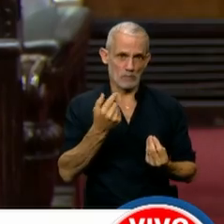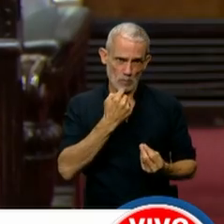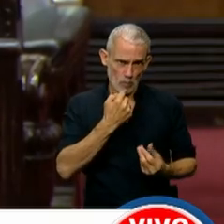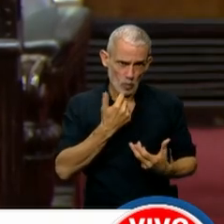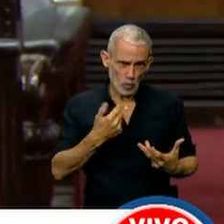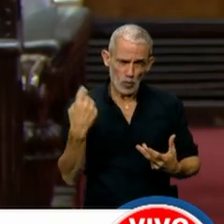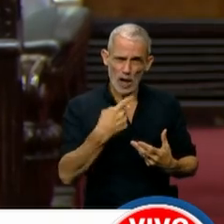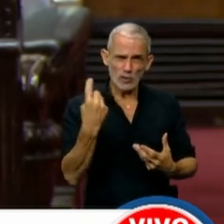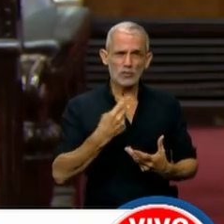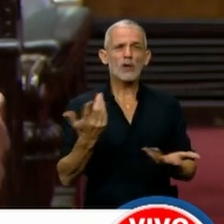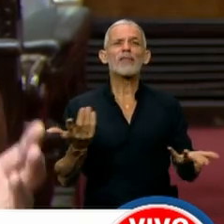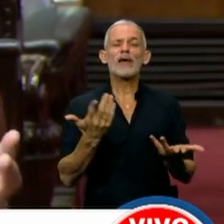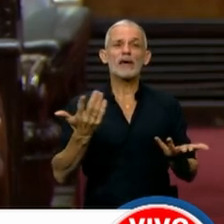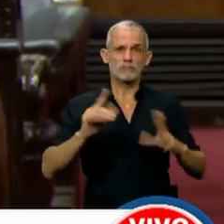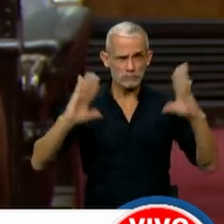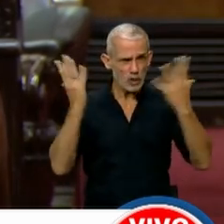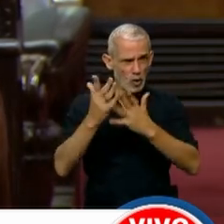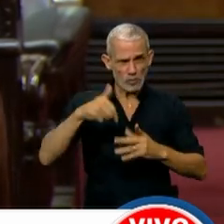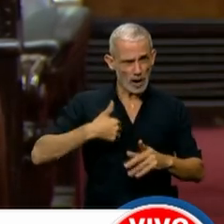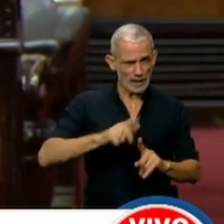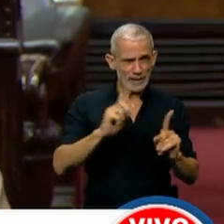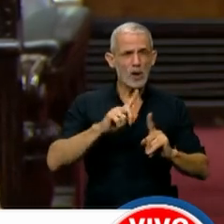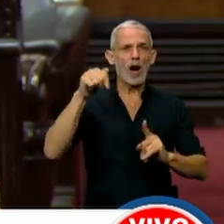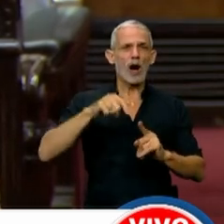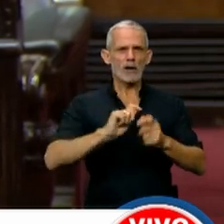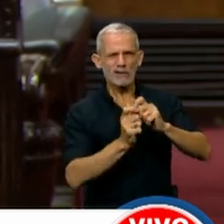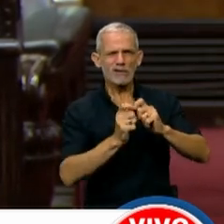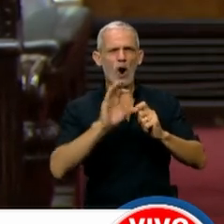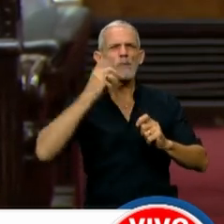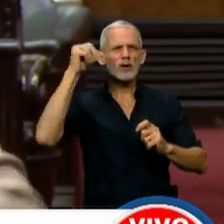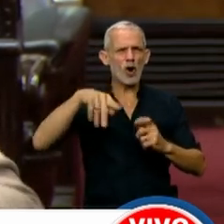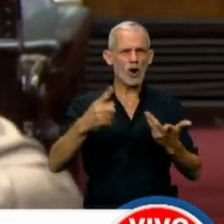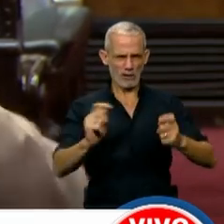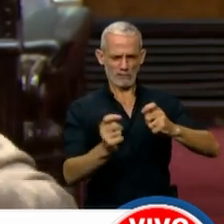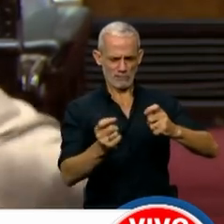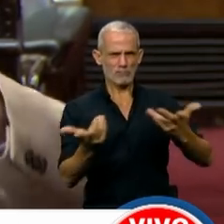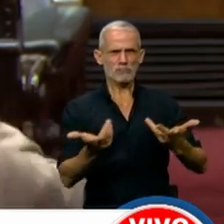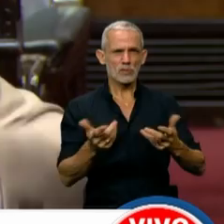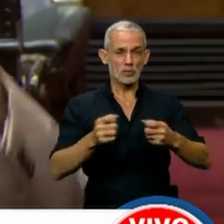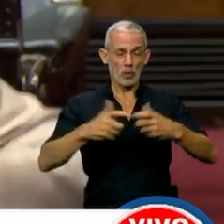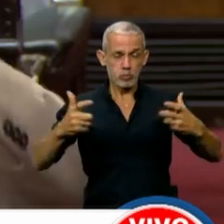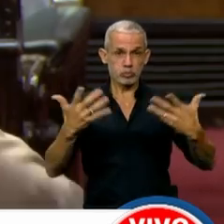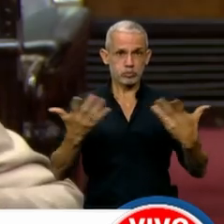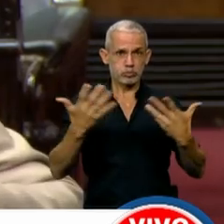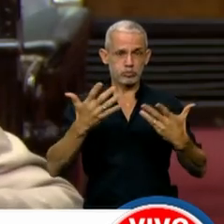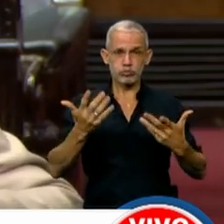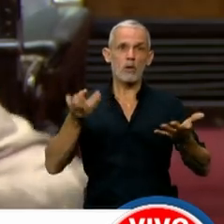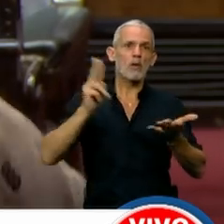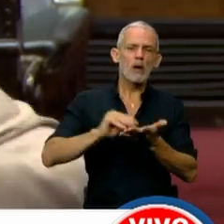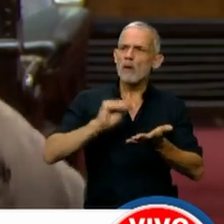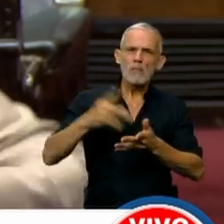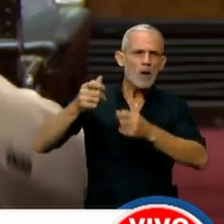incertidumbre a escala mundial ahora con una nueva variante que sigue poniendo al mundo patas para arriba